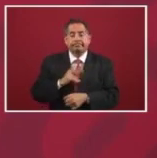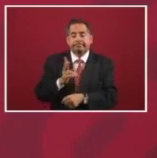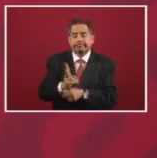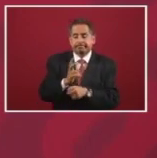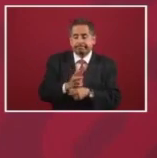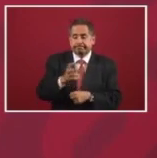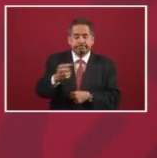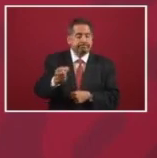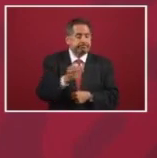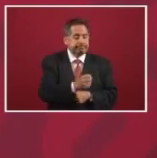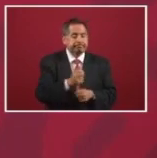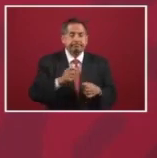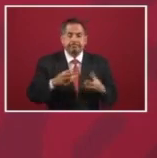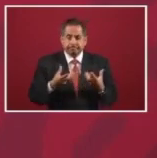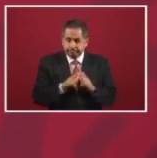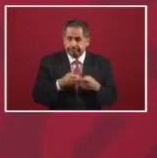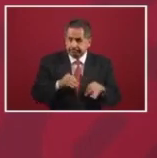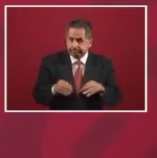participar